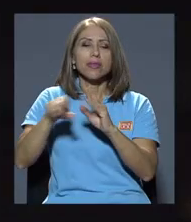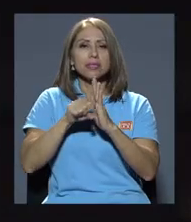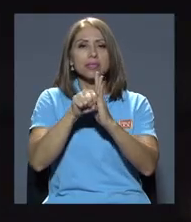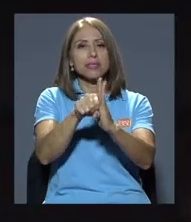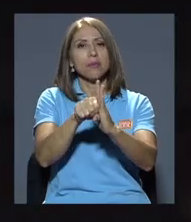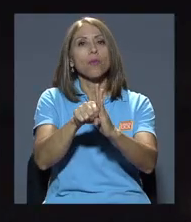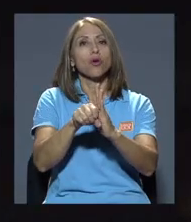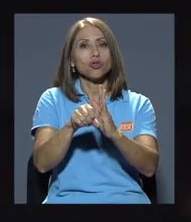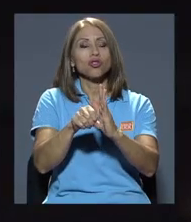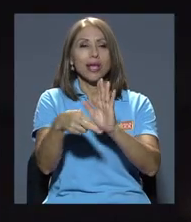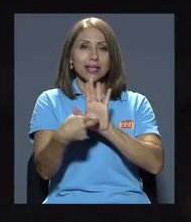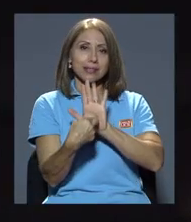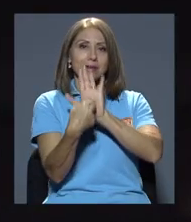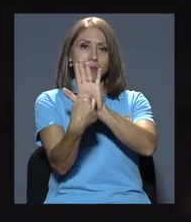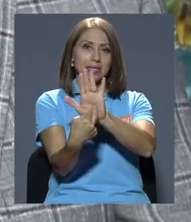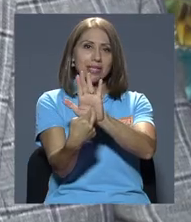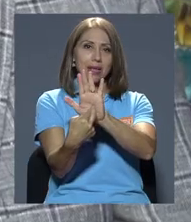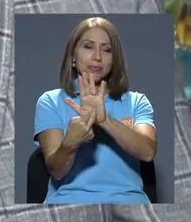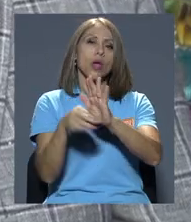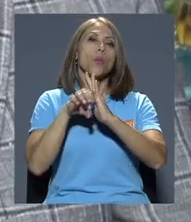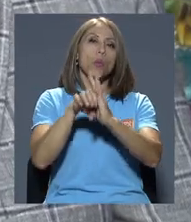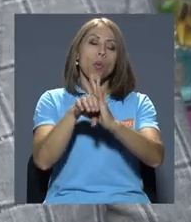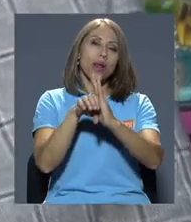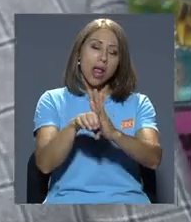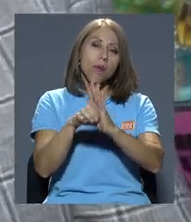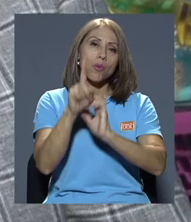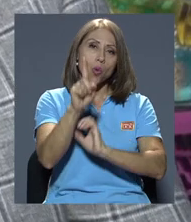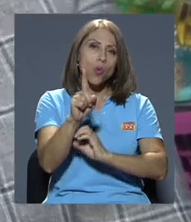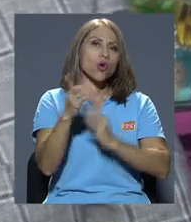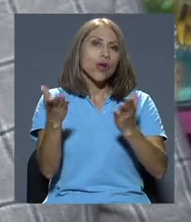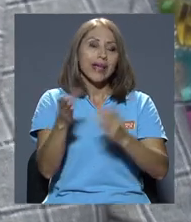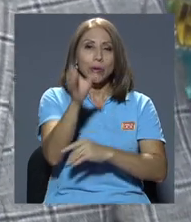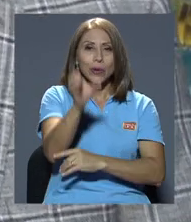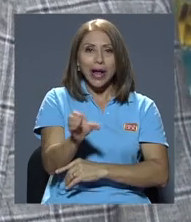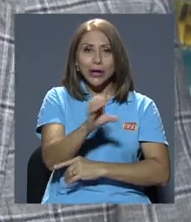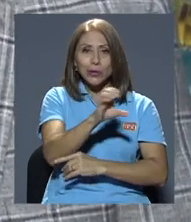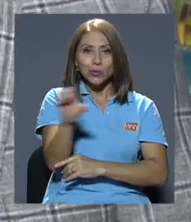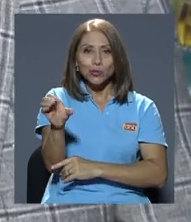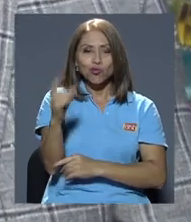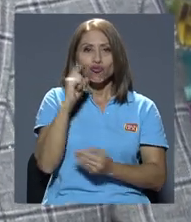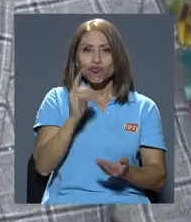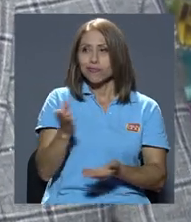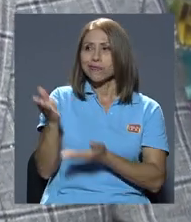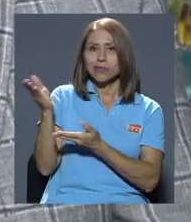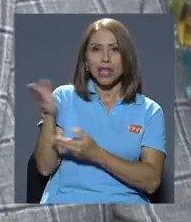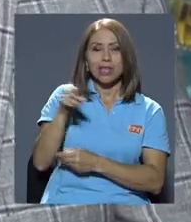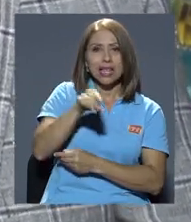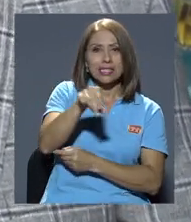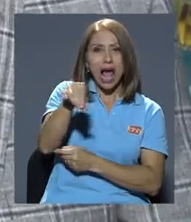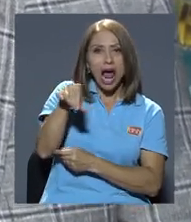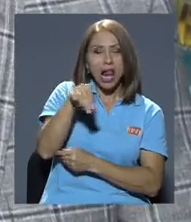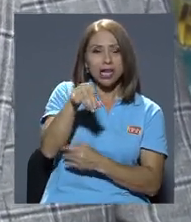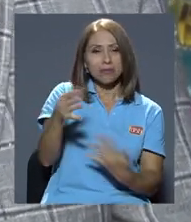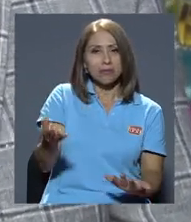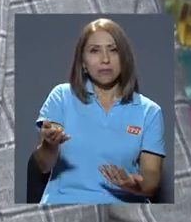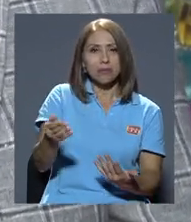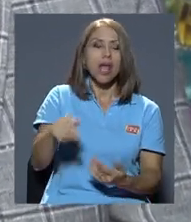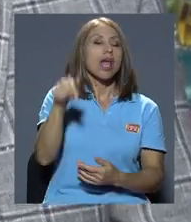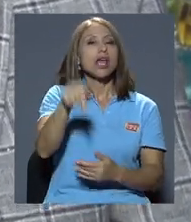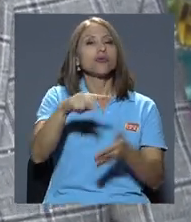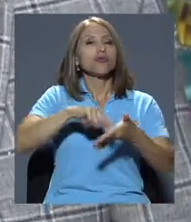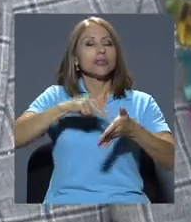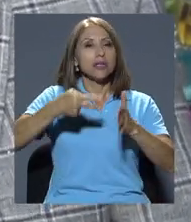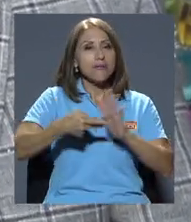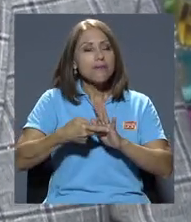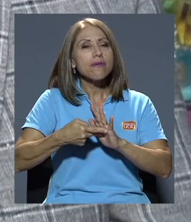el representarlo. Uno de ellos, por ejemplo, hay una cruz, aquí es una cruz de sal, que